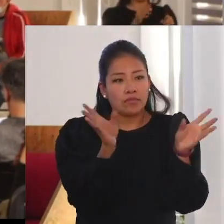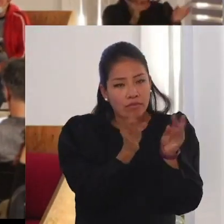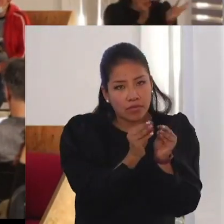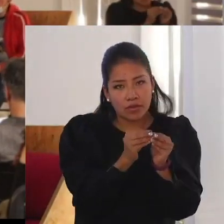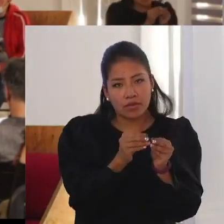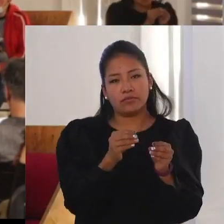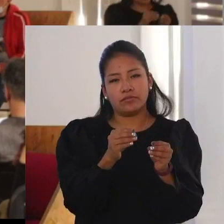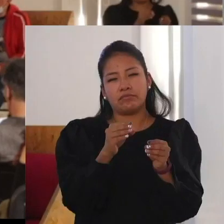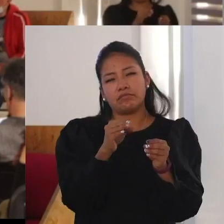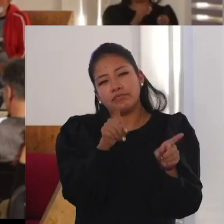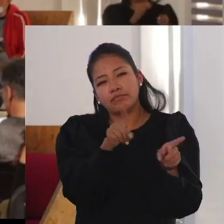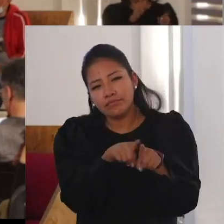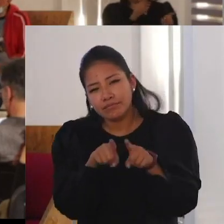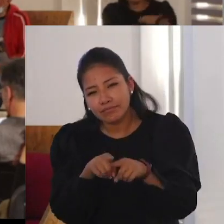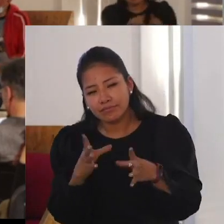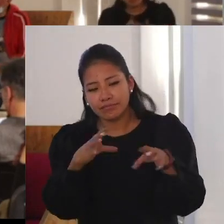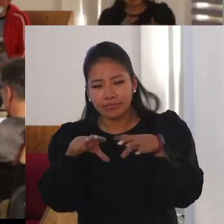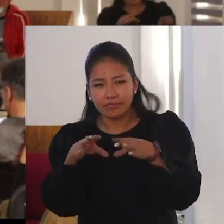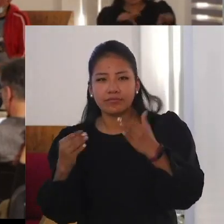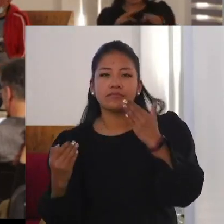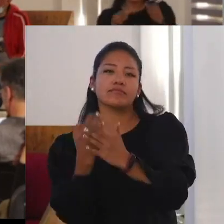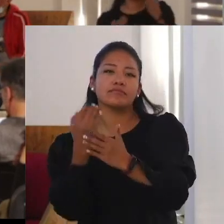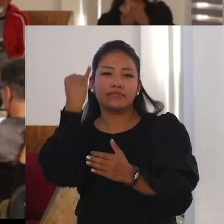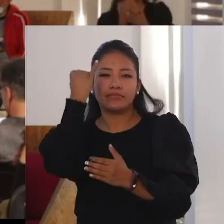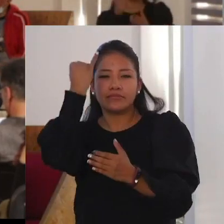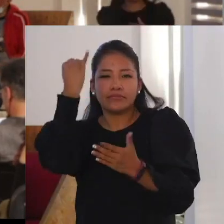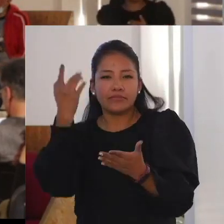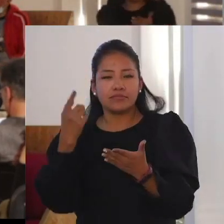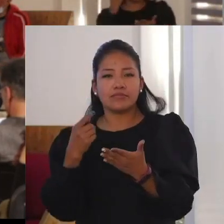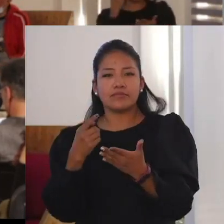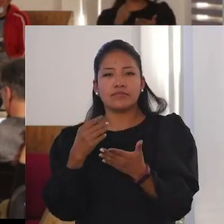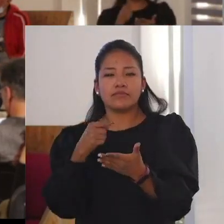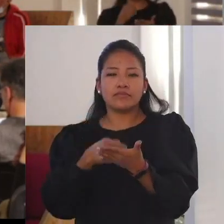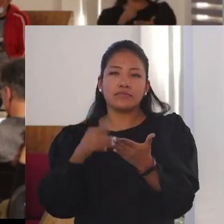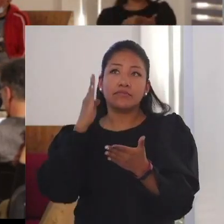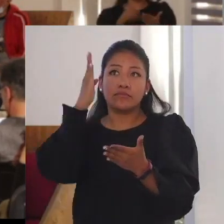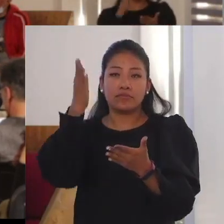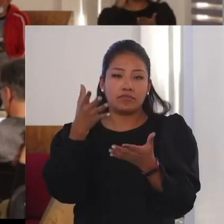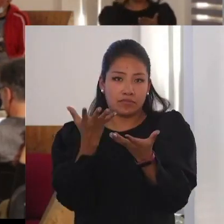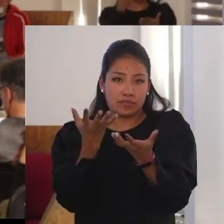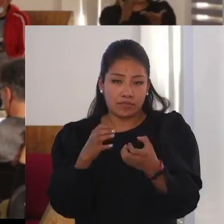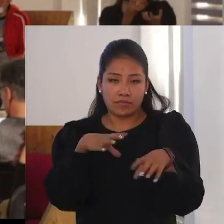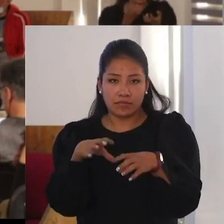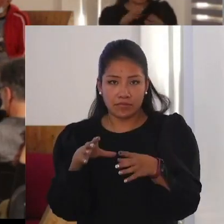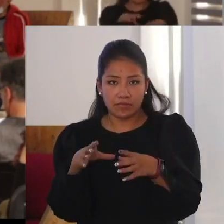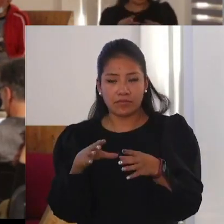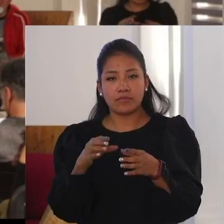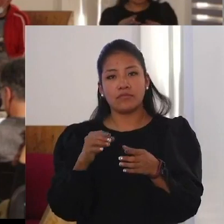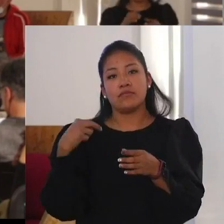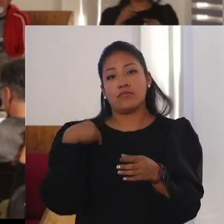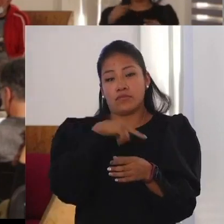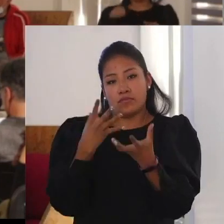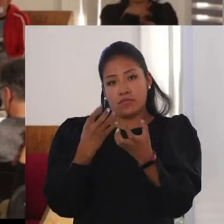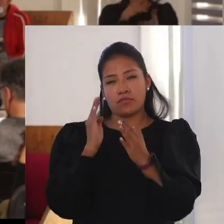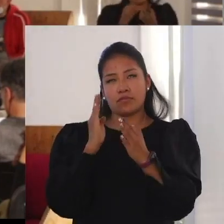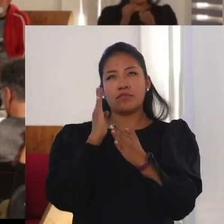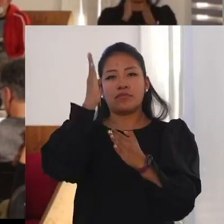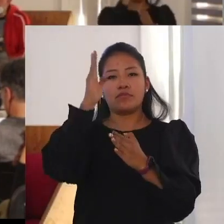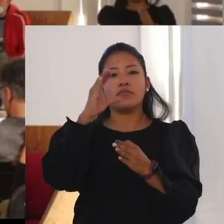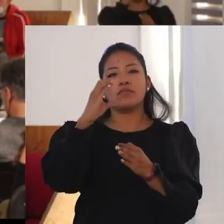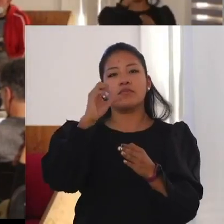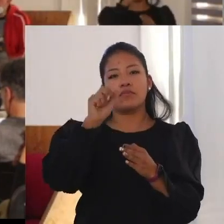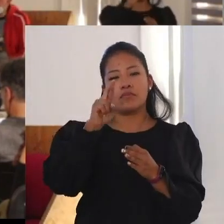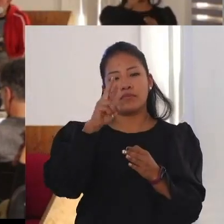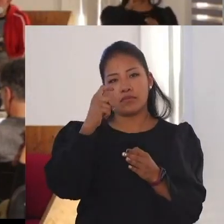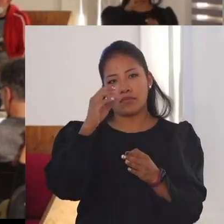un par de meses de acá de acá más con Pablo realizaremos una una cartografía y un desplegable que sistematice un poco